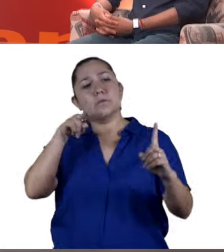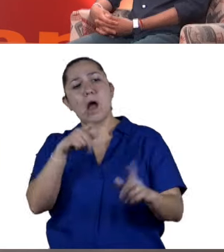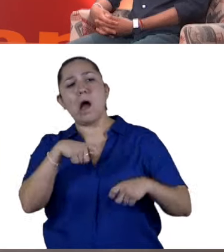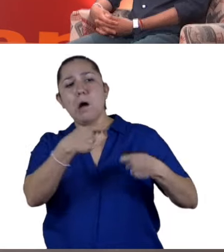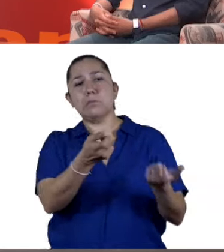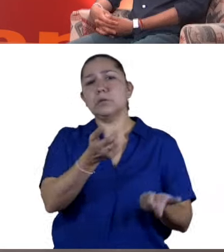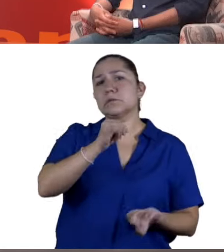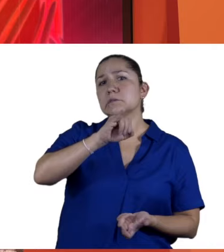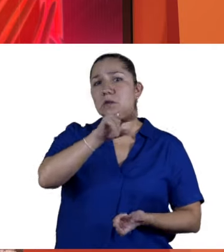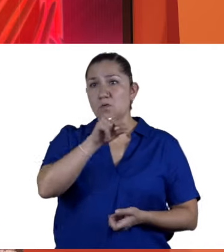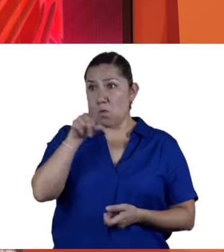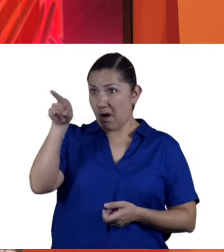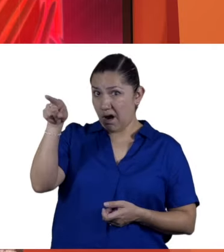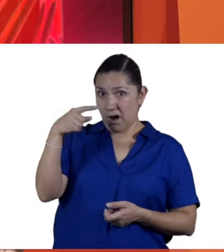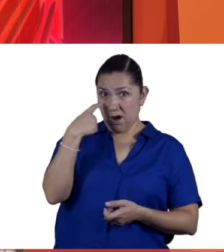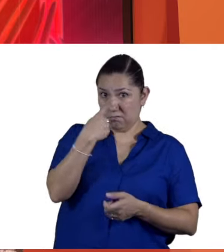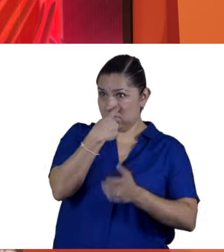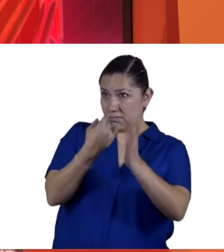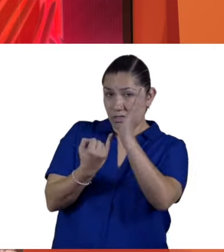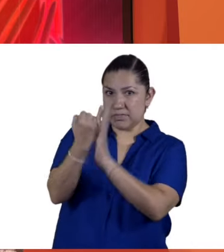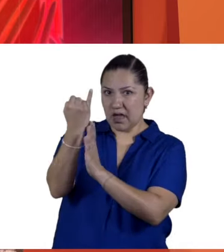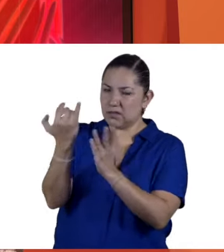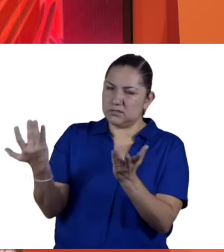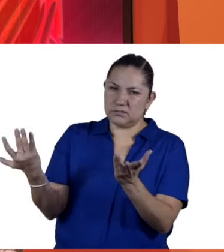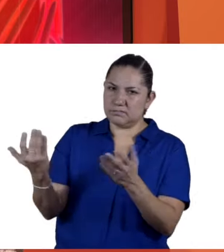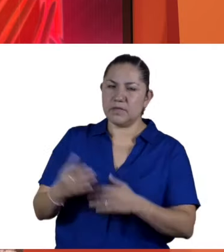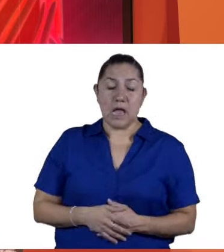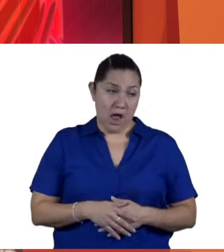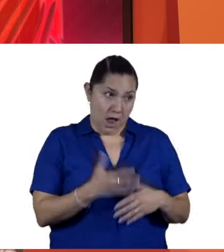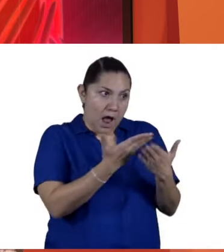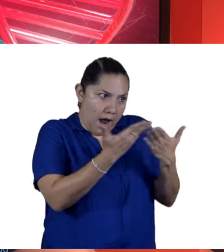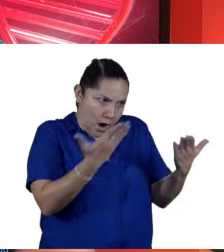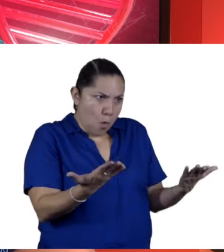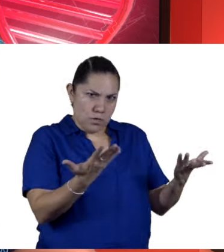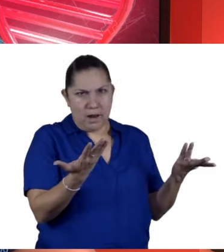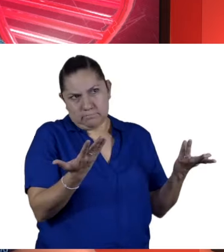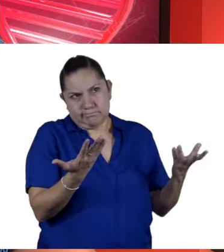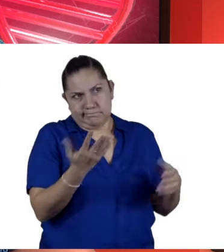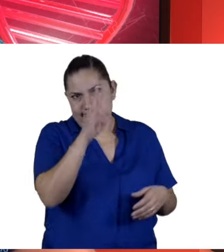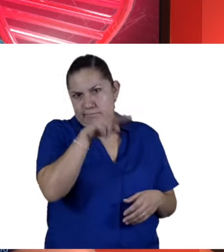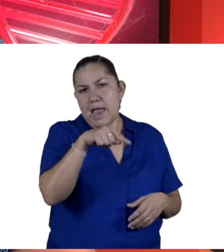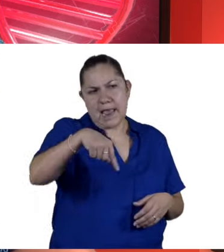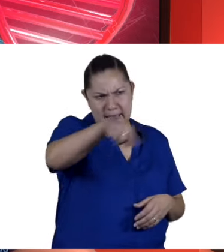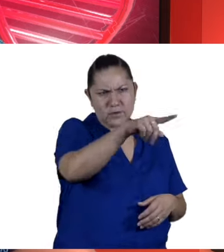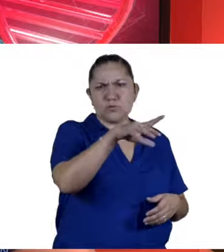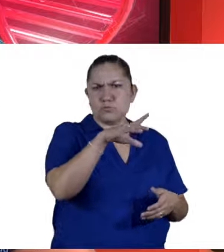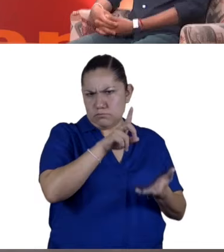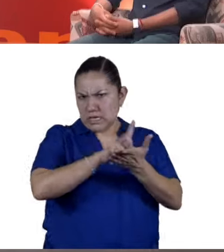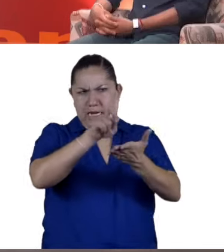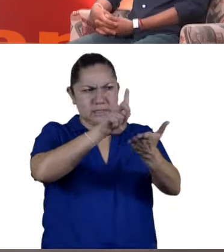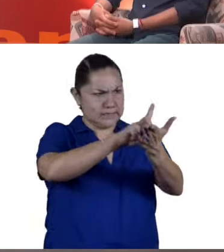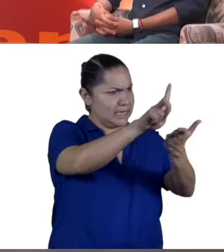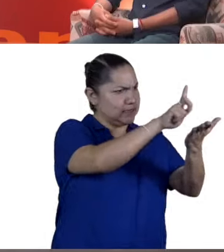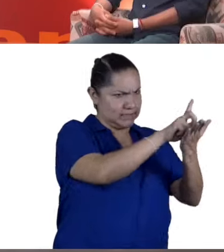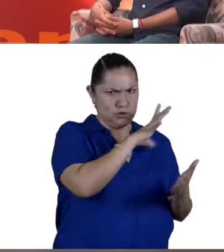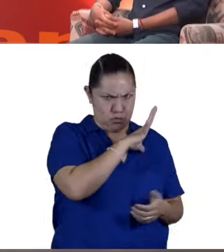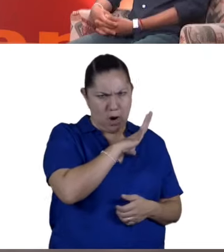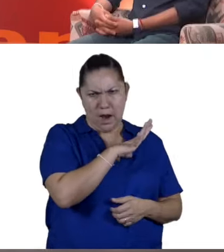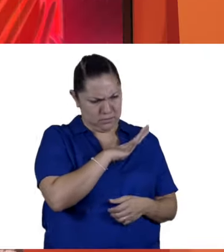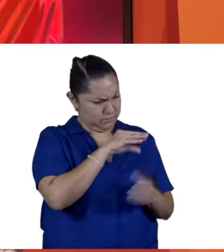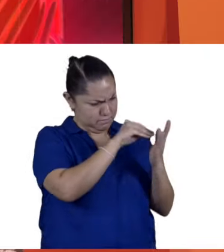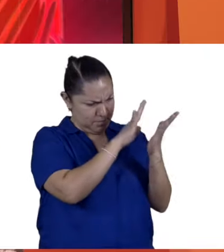una persona te los puede quitar. Y los derechos ciudadanos también, ¿no? O sea, porque se han ganado derechos ciudadanos, pero ahora que se respeten y